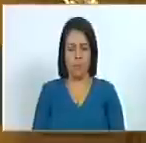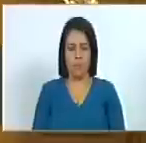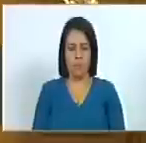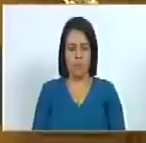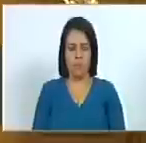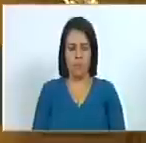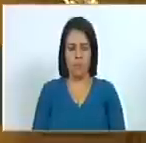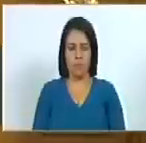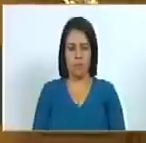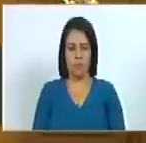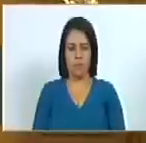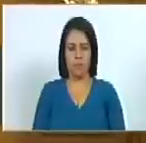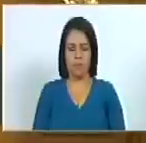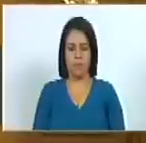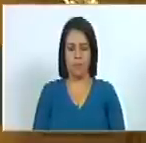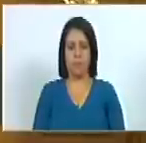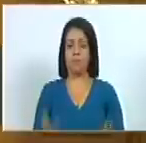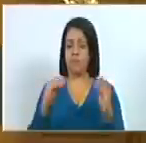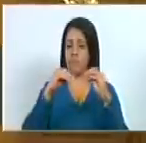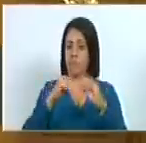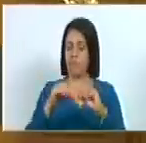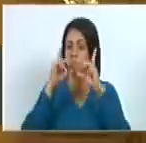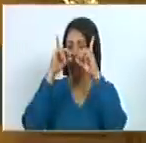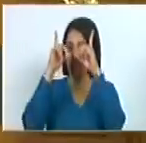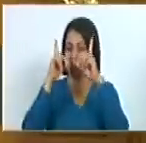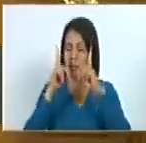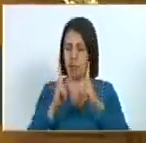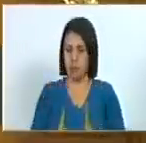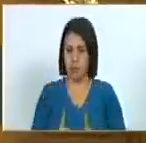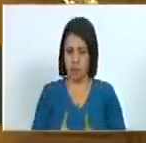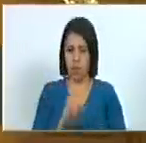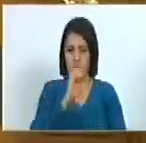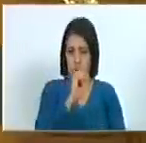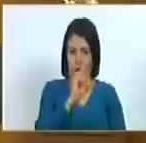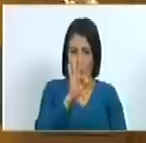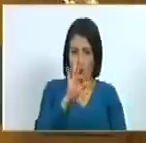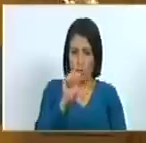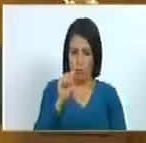y de acuerdo a la decisión de la OFAC